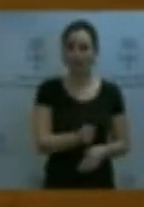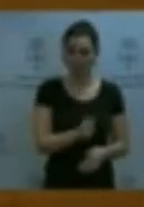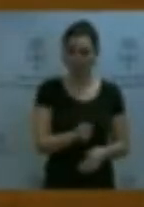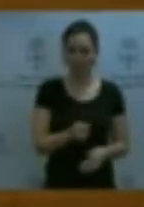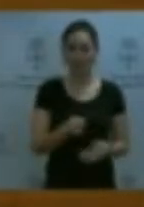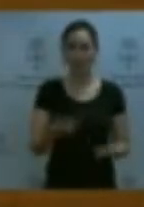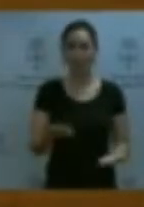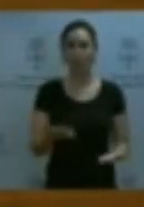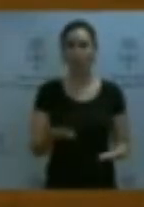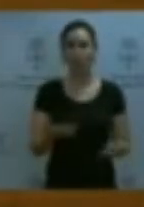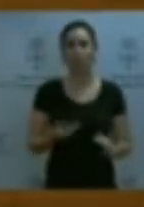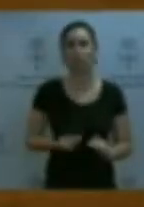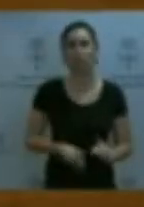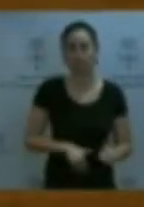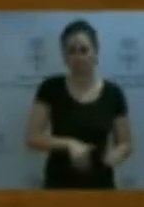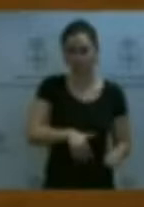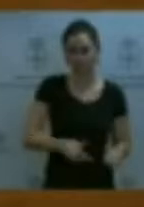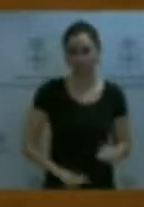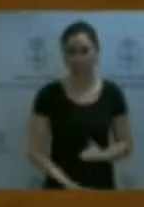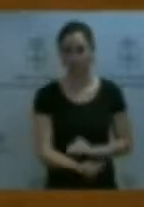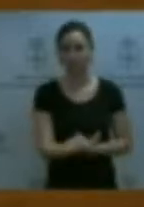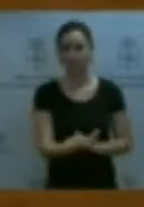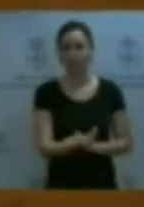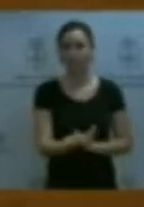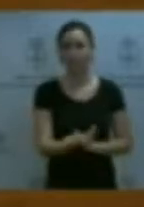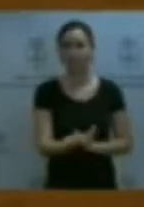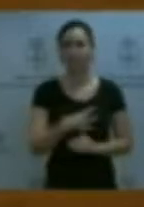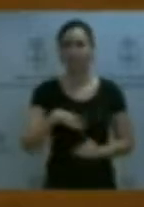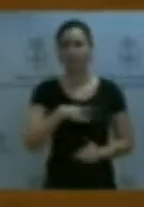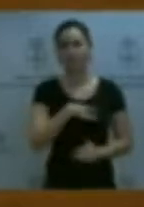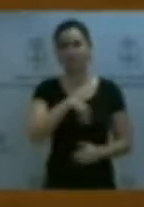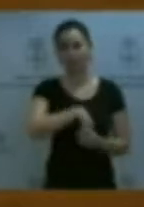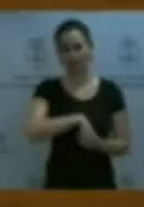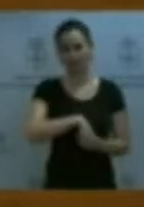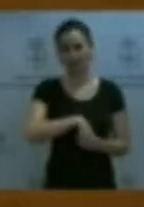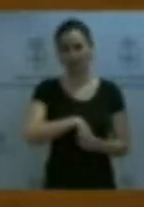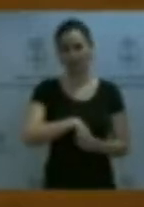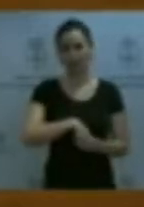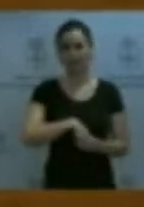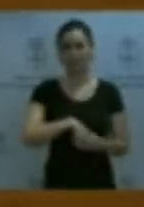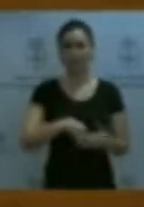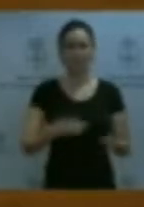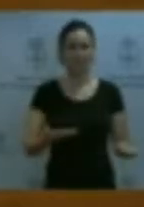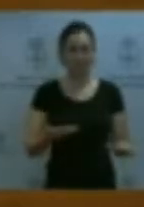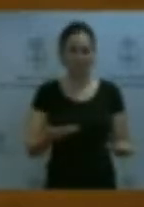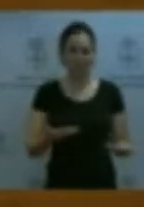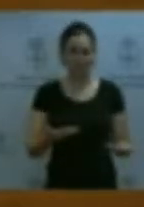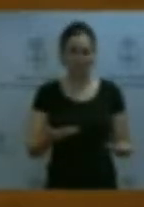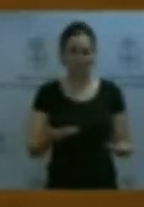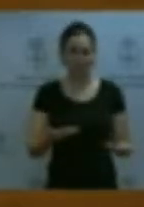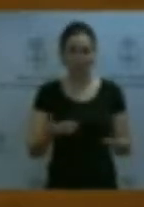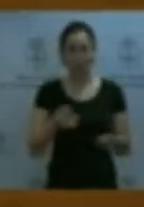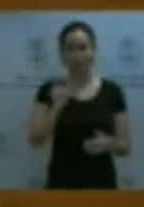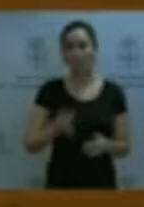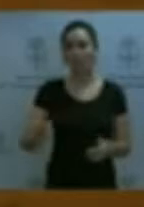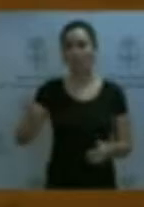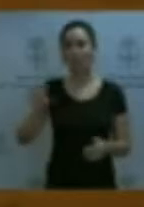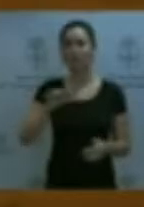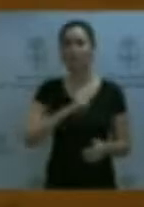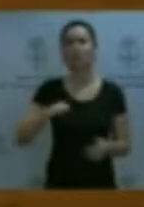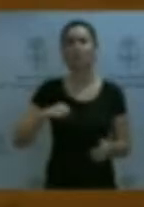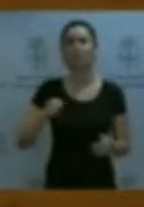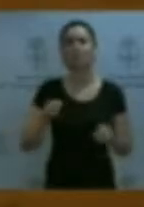de nuestra comunidad autónoma, ha sido ampliamente rebasado en otras comunidades autónomas. Y la frontera de las 20